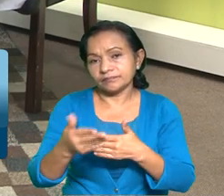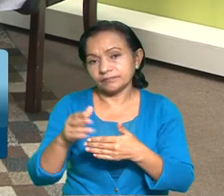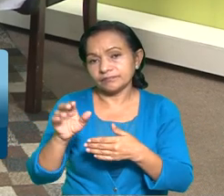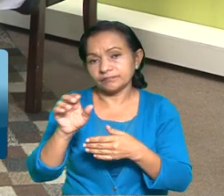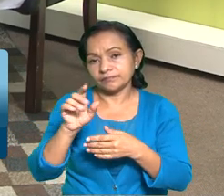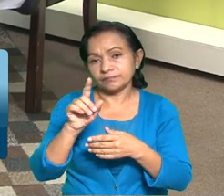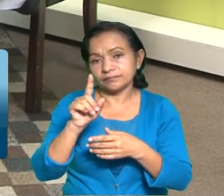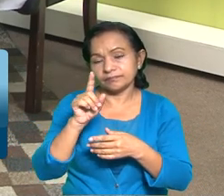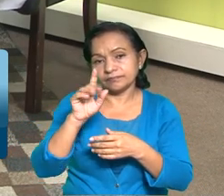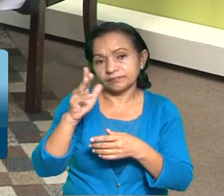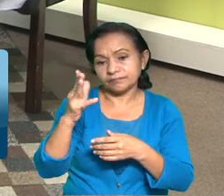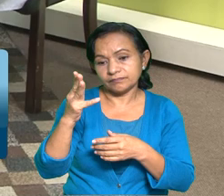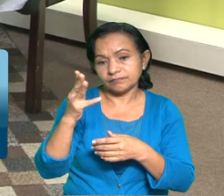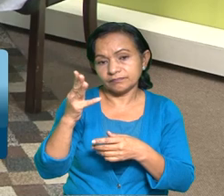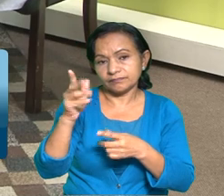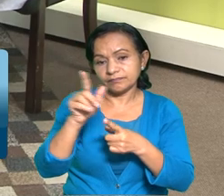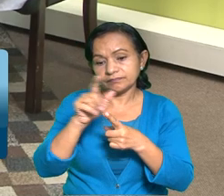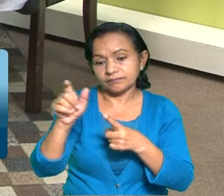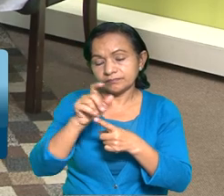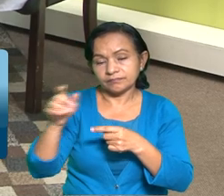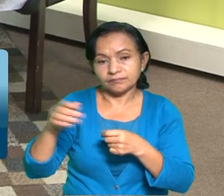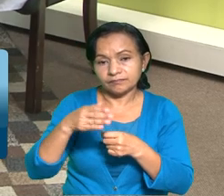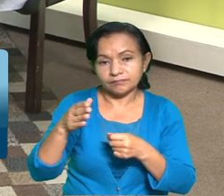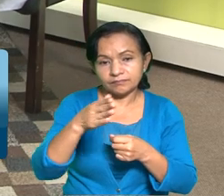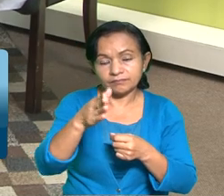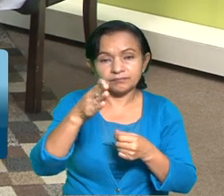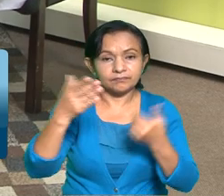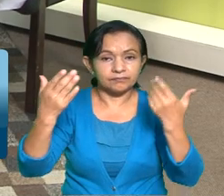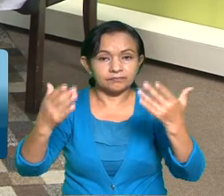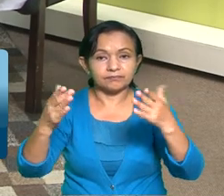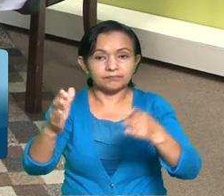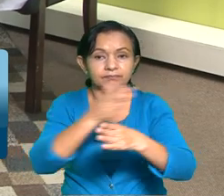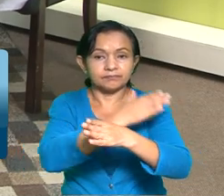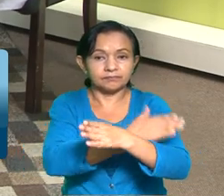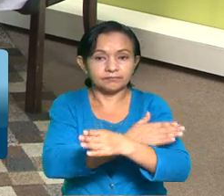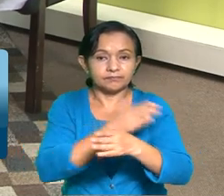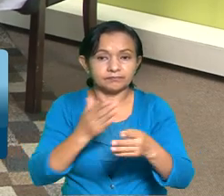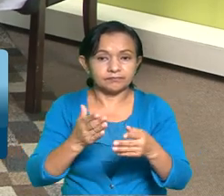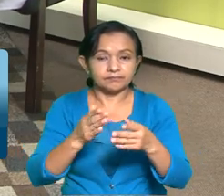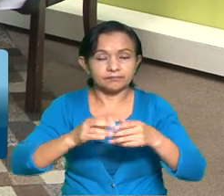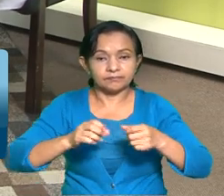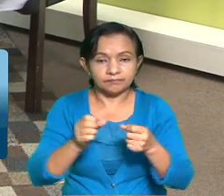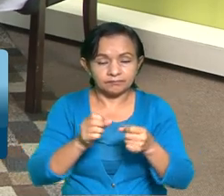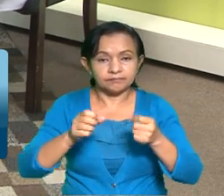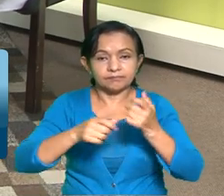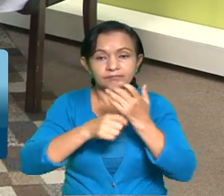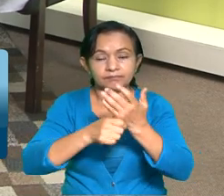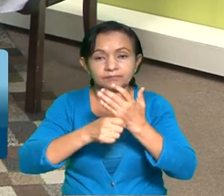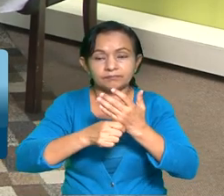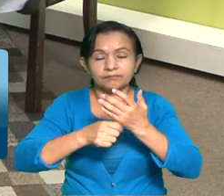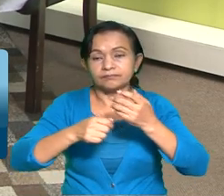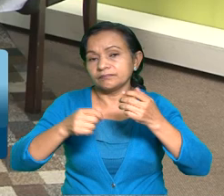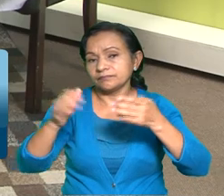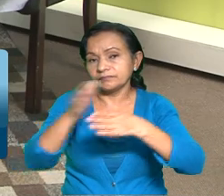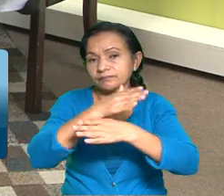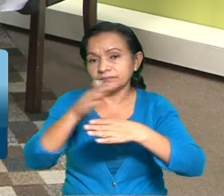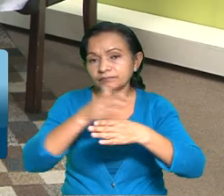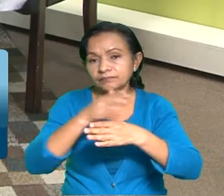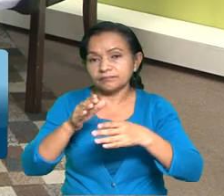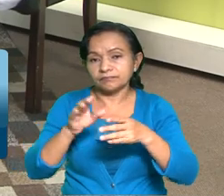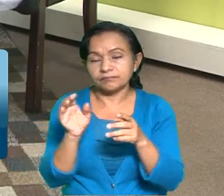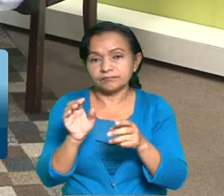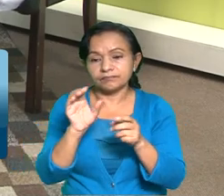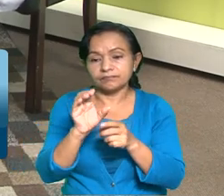como tal vez 9 meses, lo que es el pescado y eso. Pero antes se le puede dar pollo, carne, todo tipo. Además, los cítricos